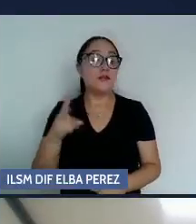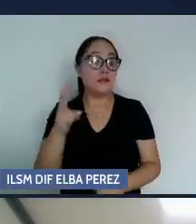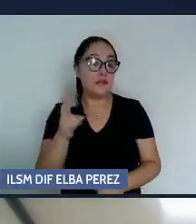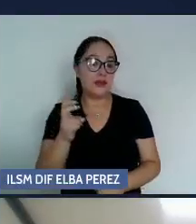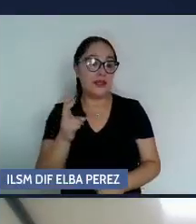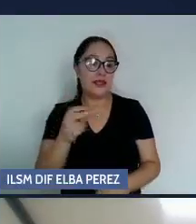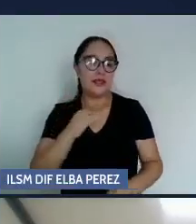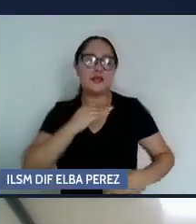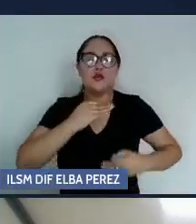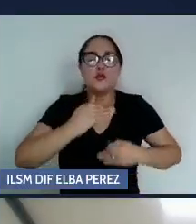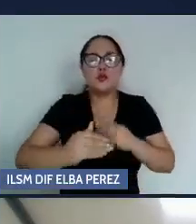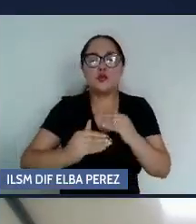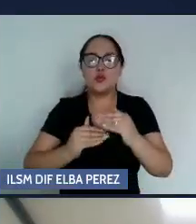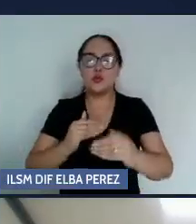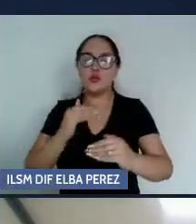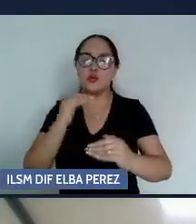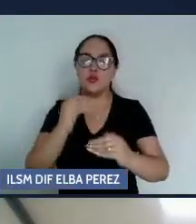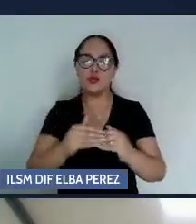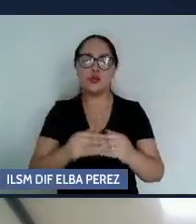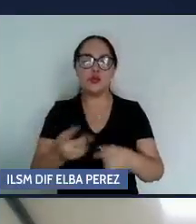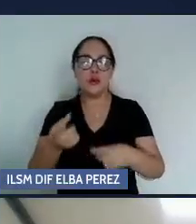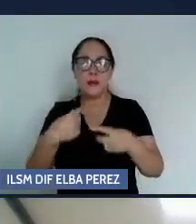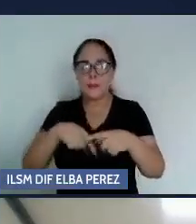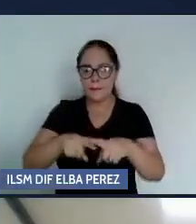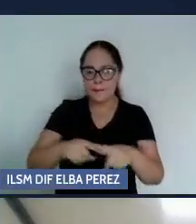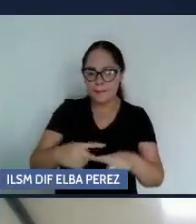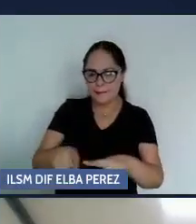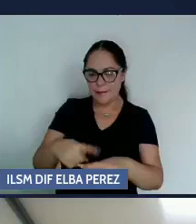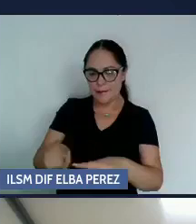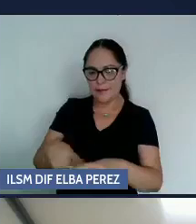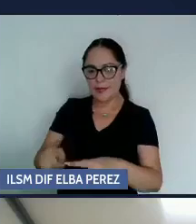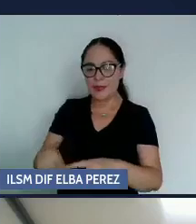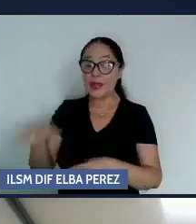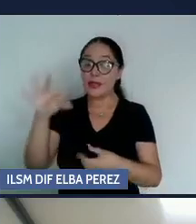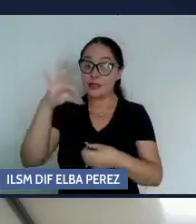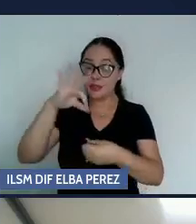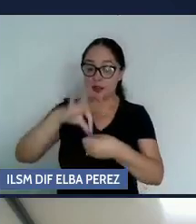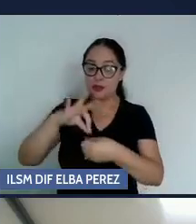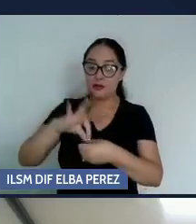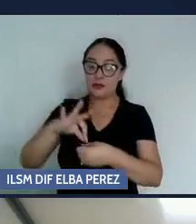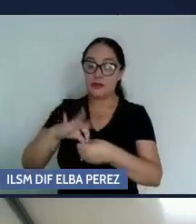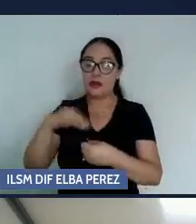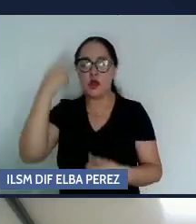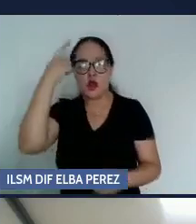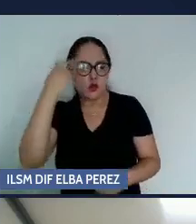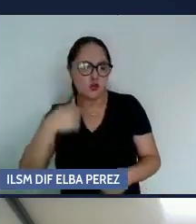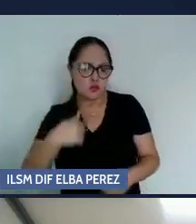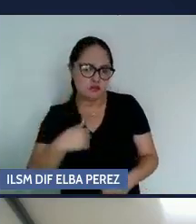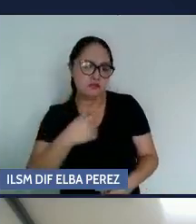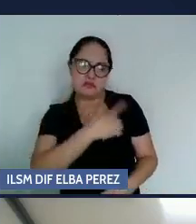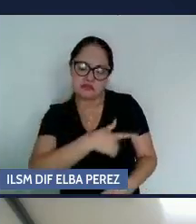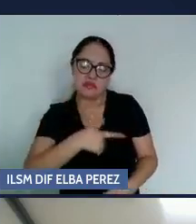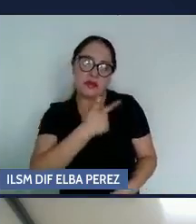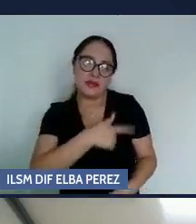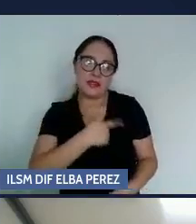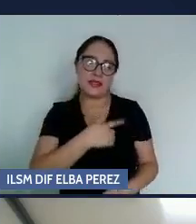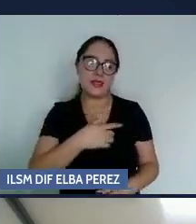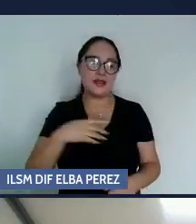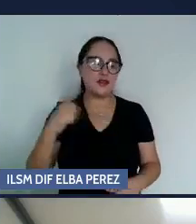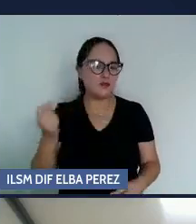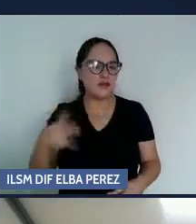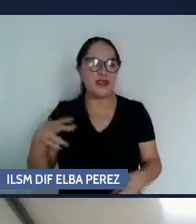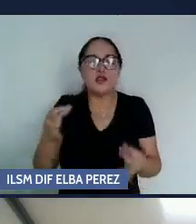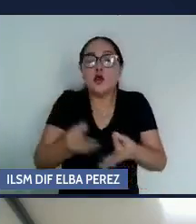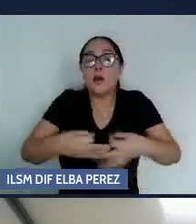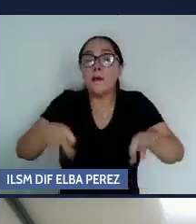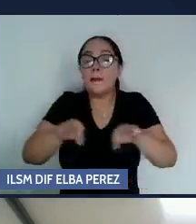electorales, pues el gusto es todavía mayor. Es importantísimo que estemos hoy, 29 de mayo,